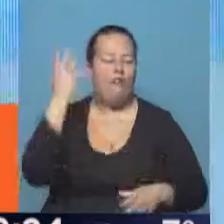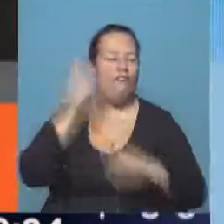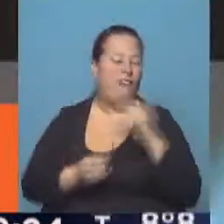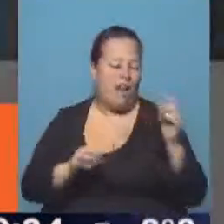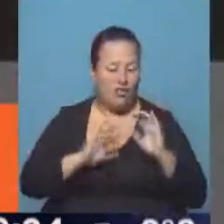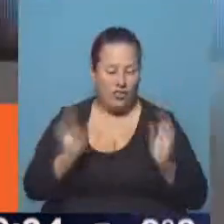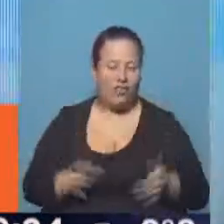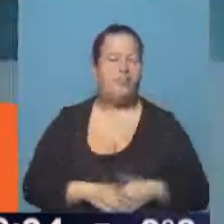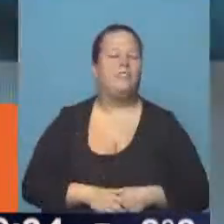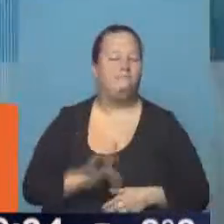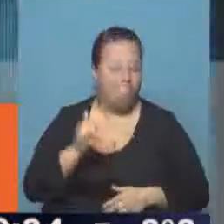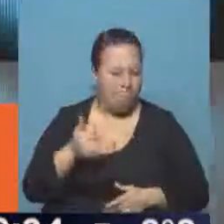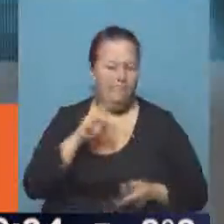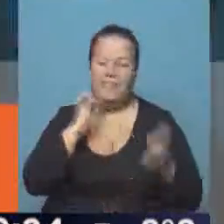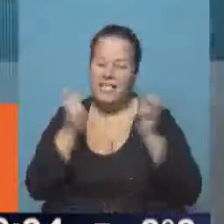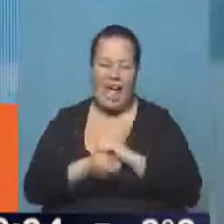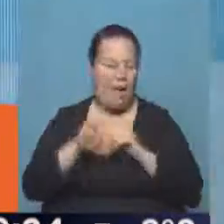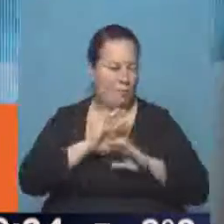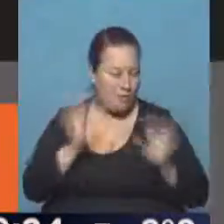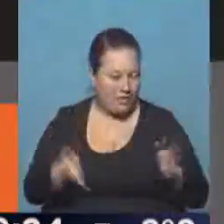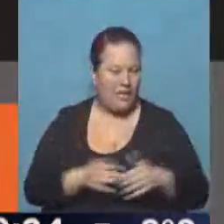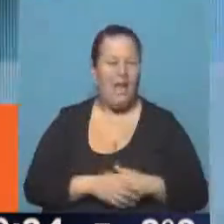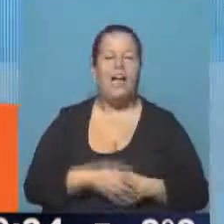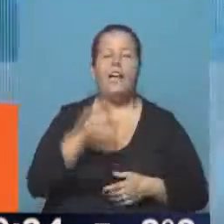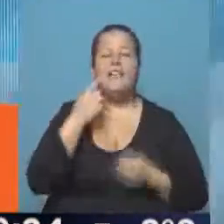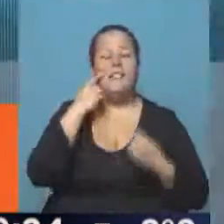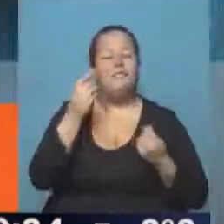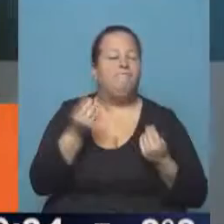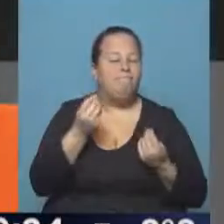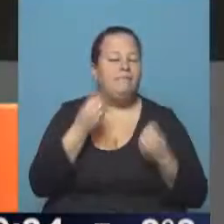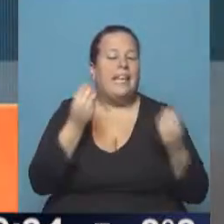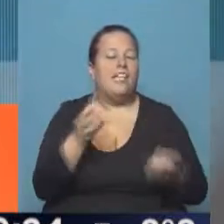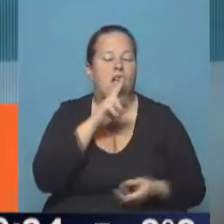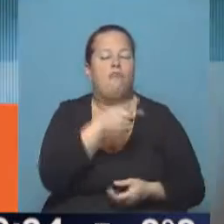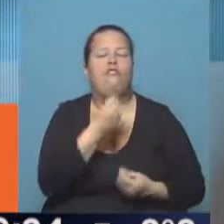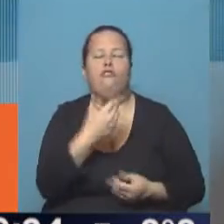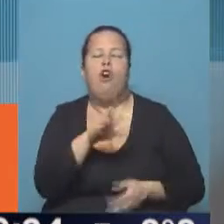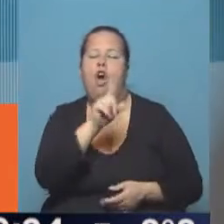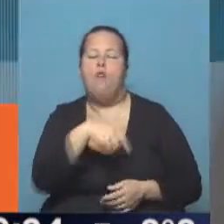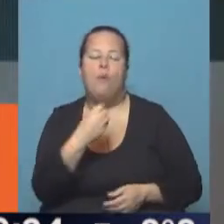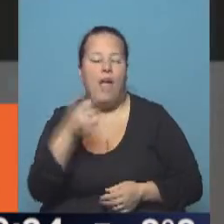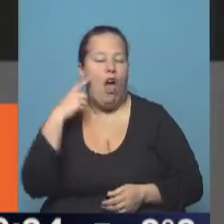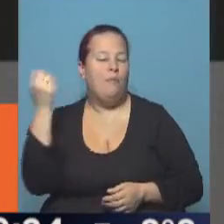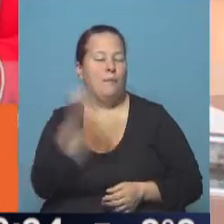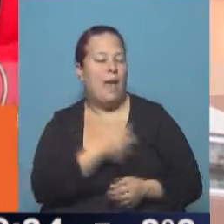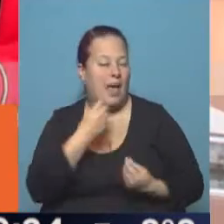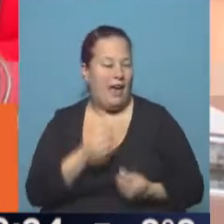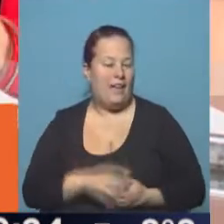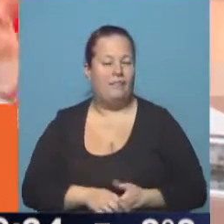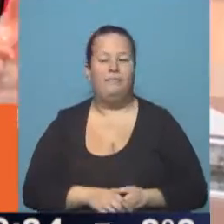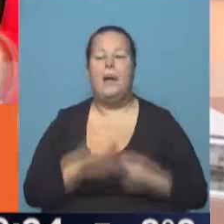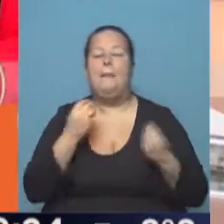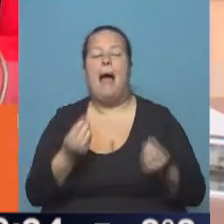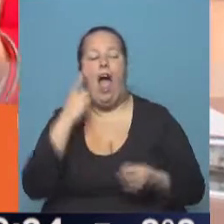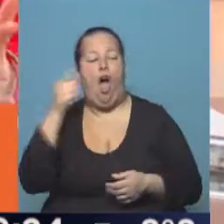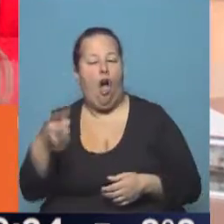mano. Cambió afortunadamente. Eso cambió. Planteando qué hizo la mujer también, para merecer o para